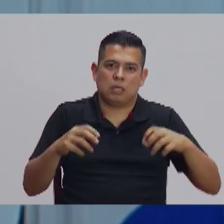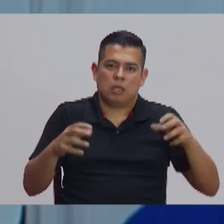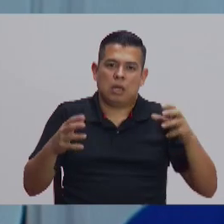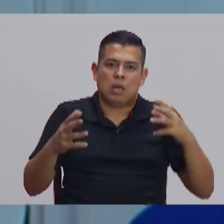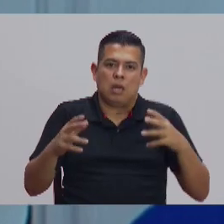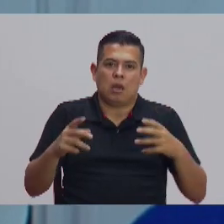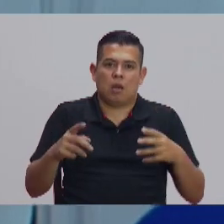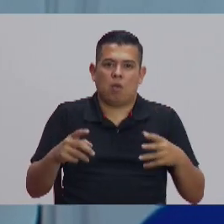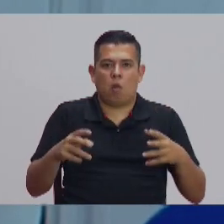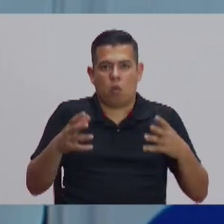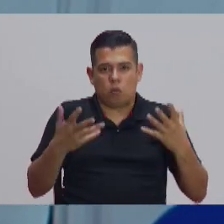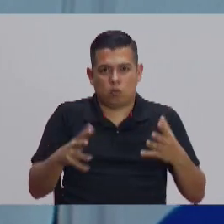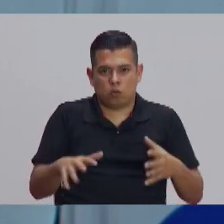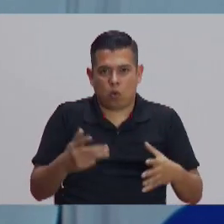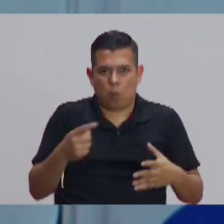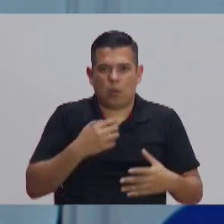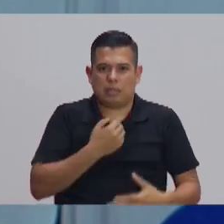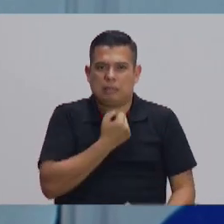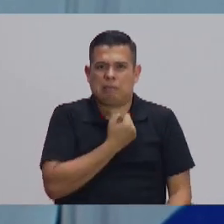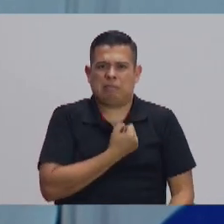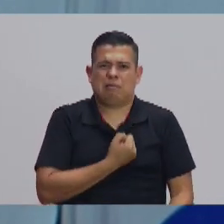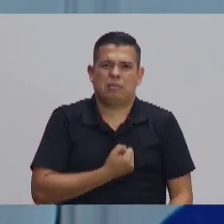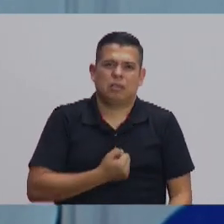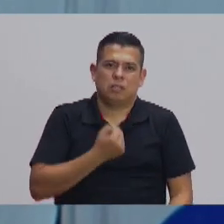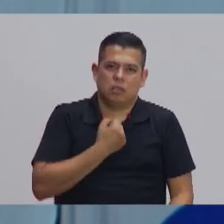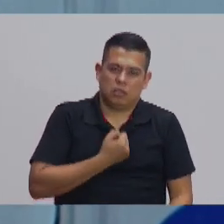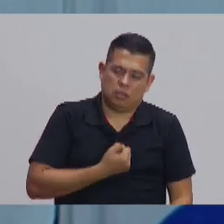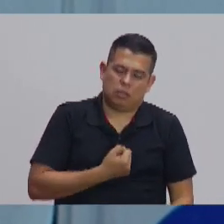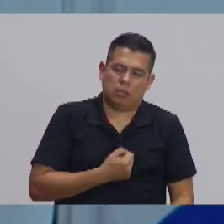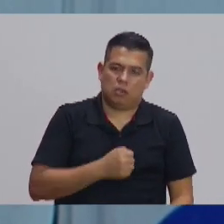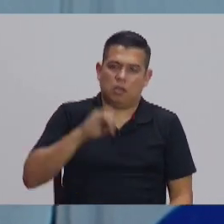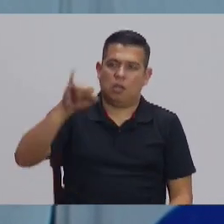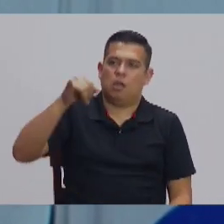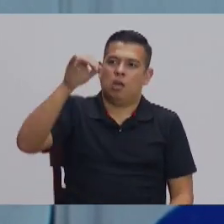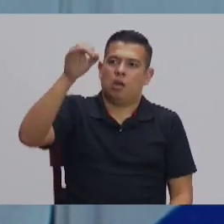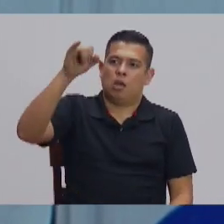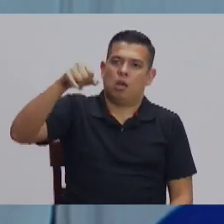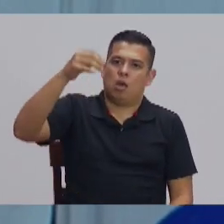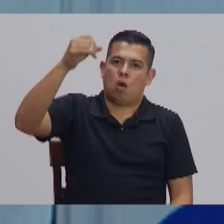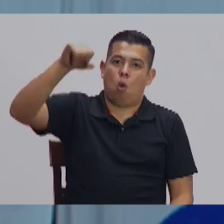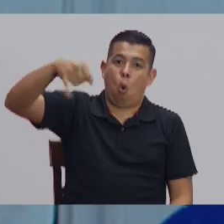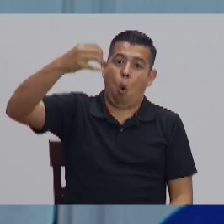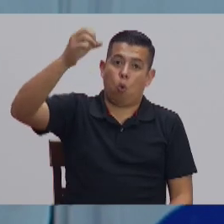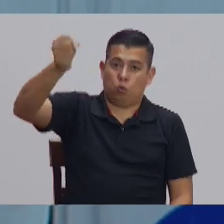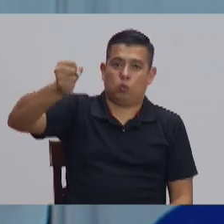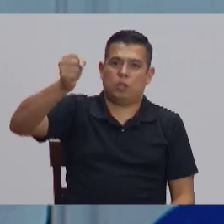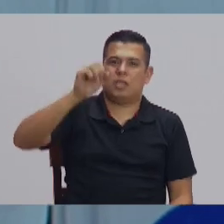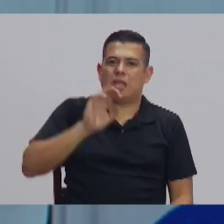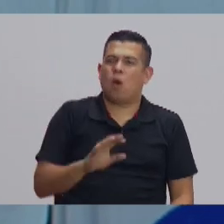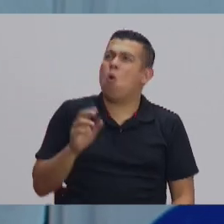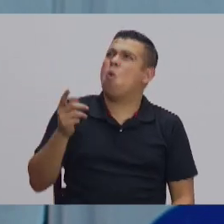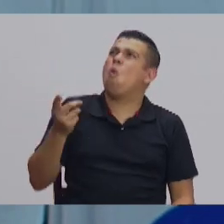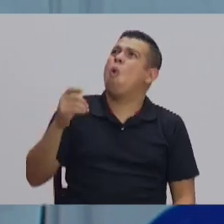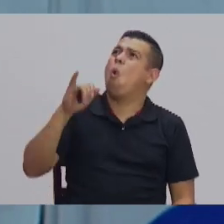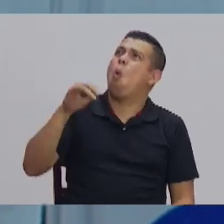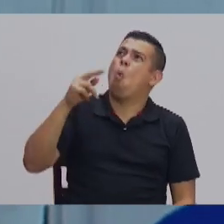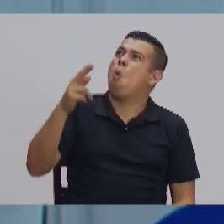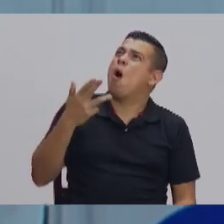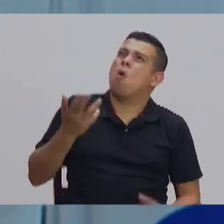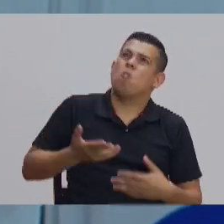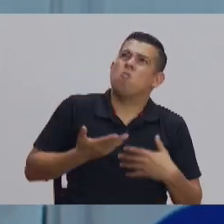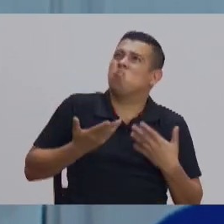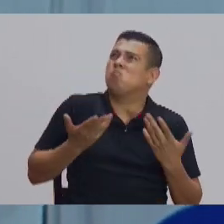es el símbolo de dolor y josué dijo mira mira qué injusto ay señor jehová